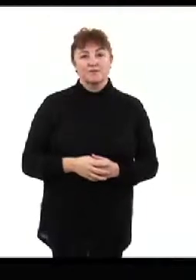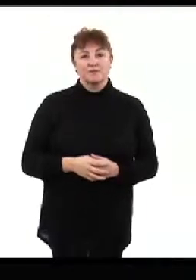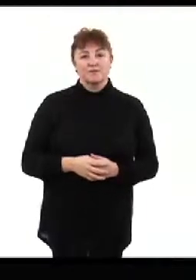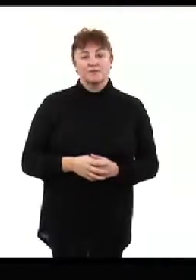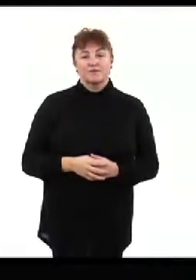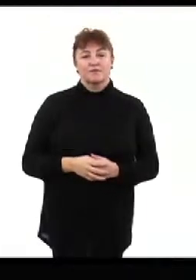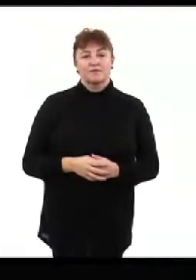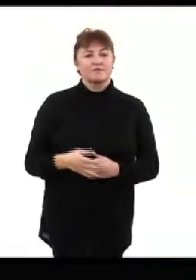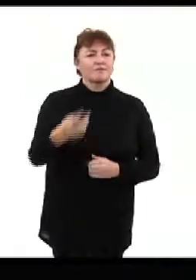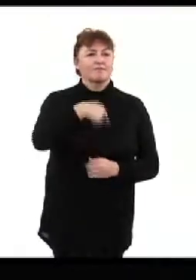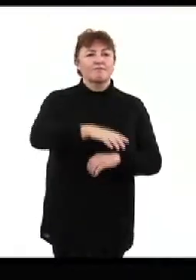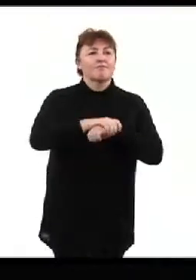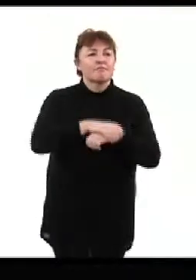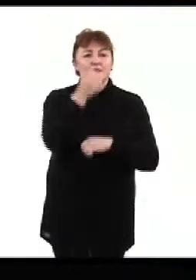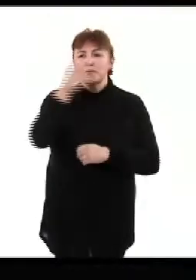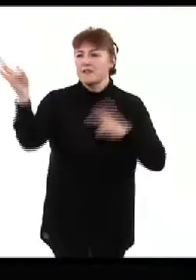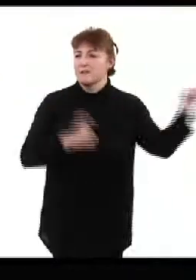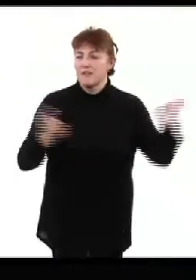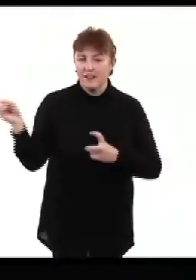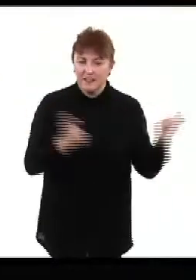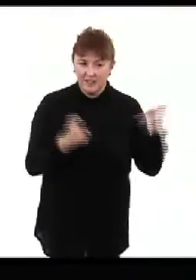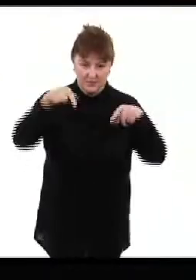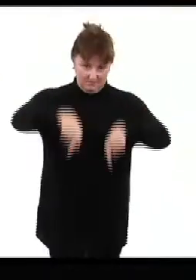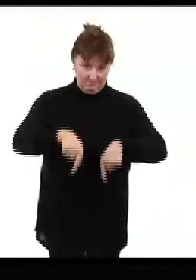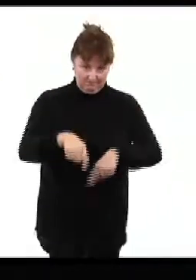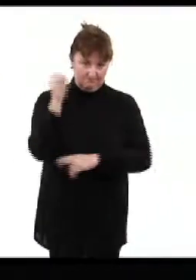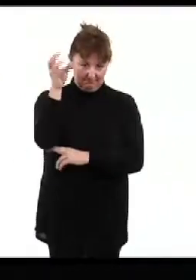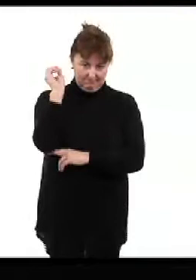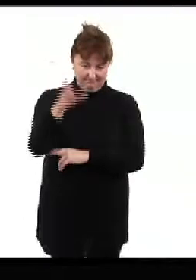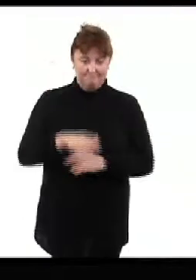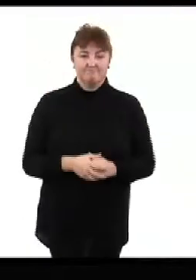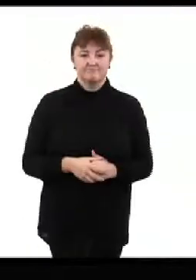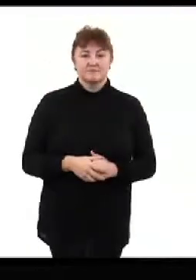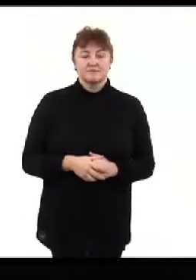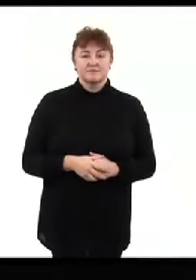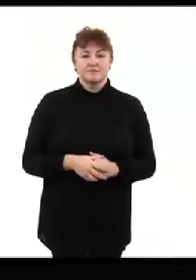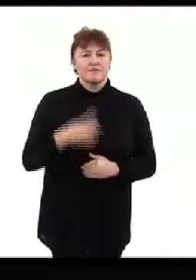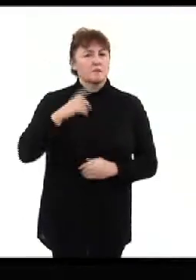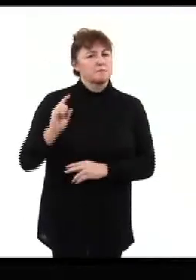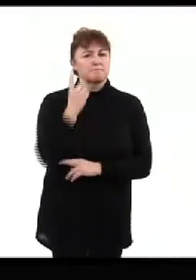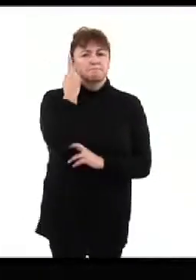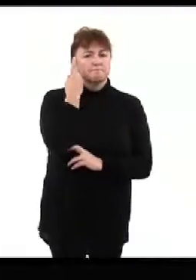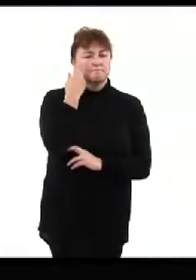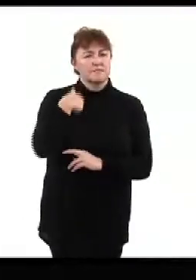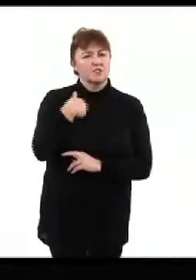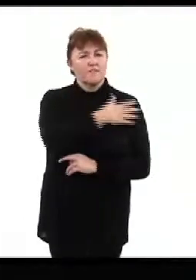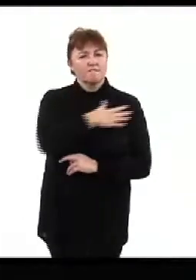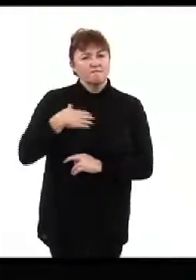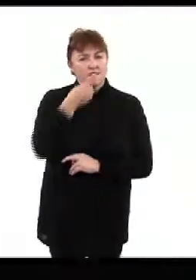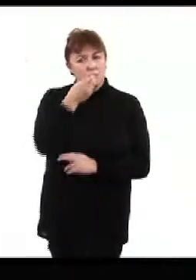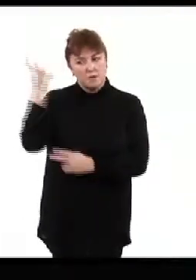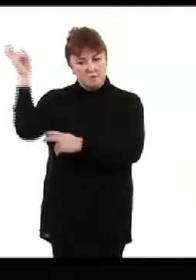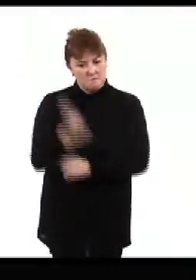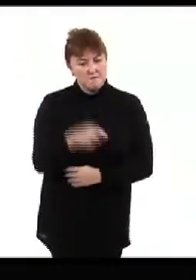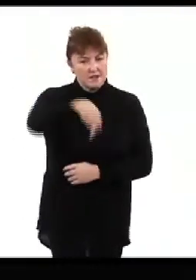Lagun maiteok, ongi etorria aquarium mera. Queridos amigos, ante todo, quiero daros la